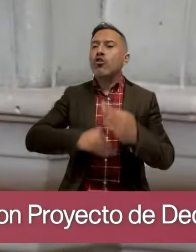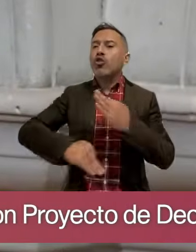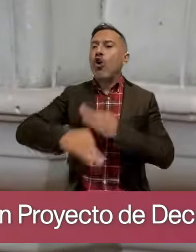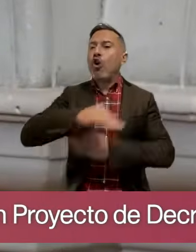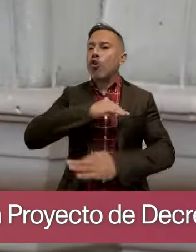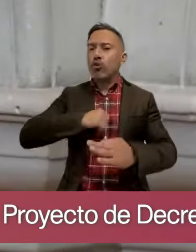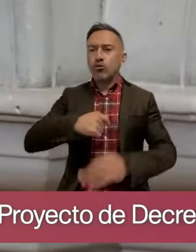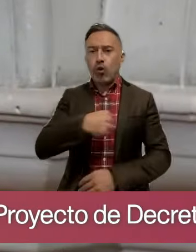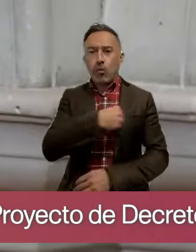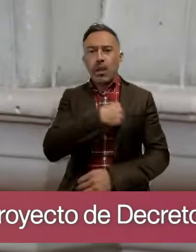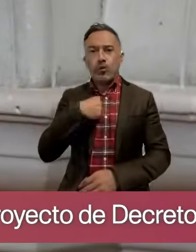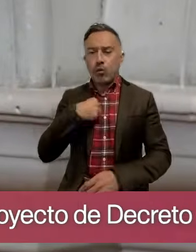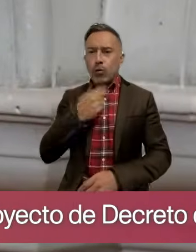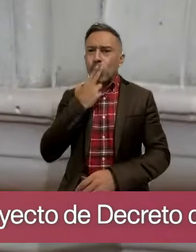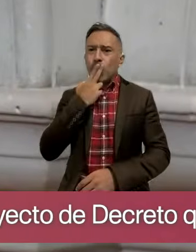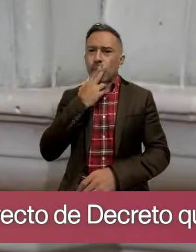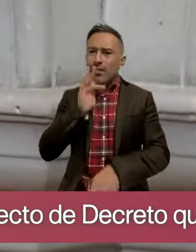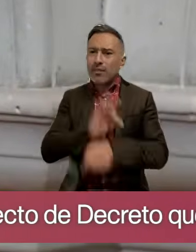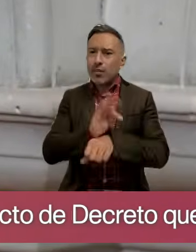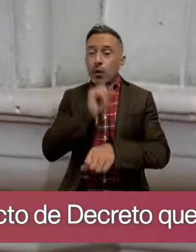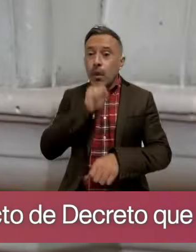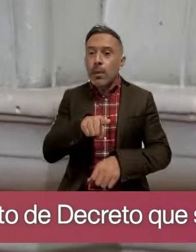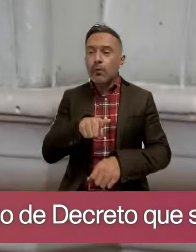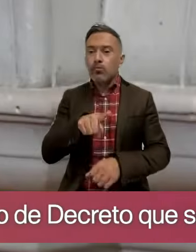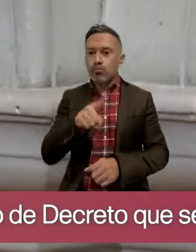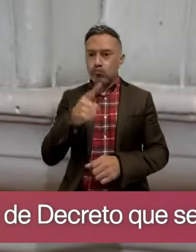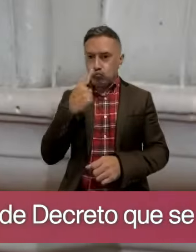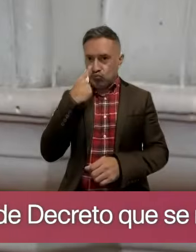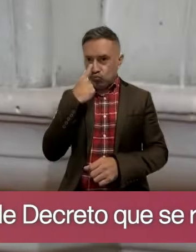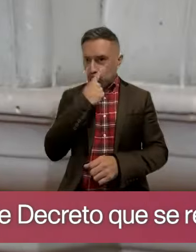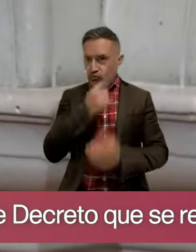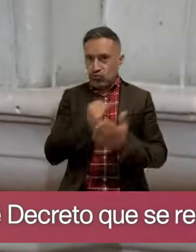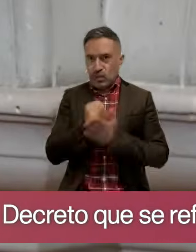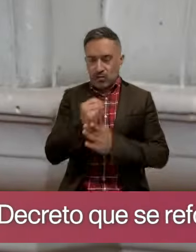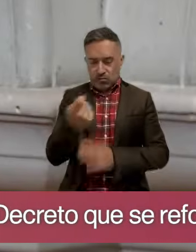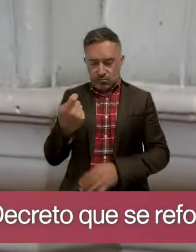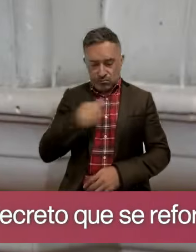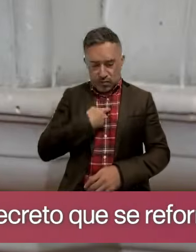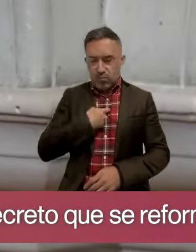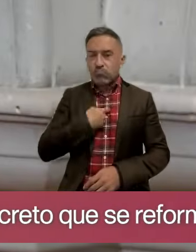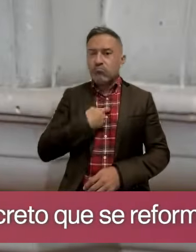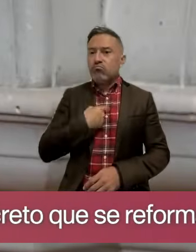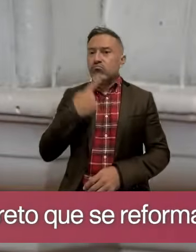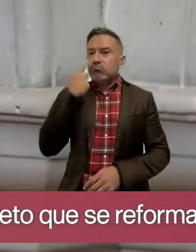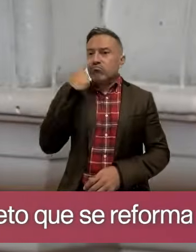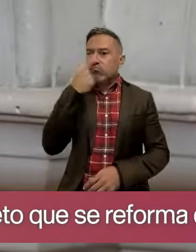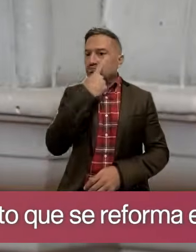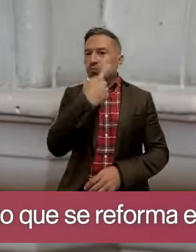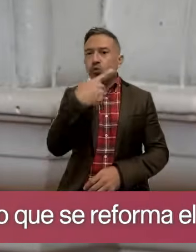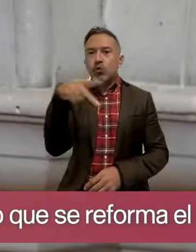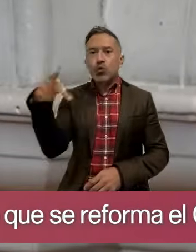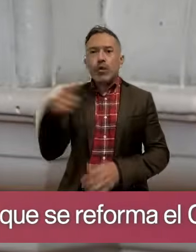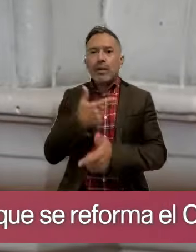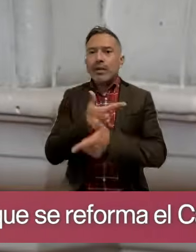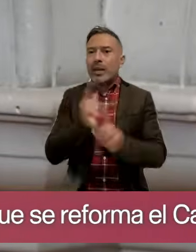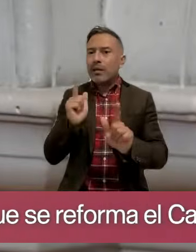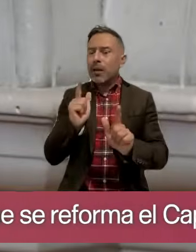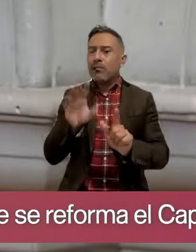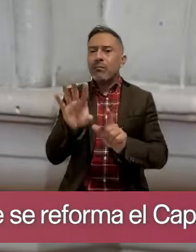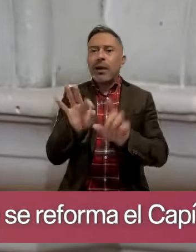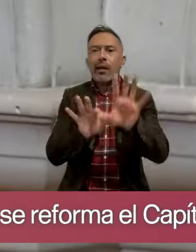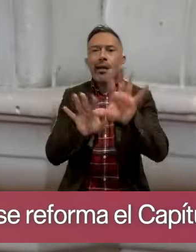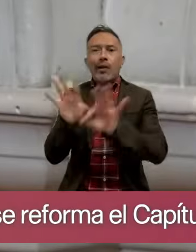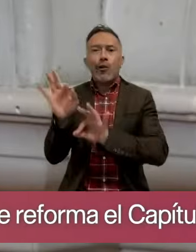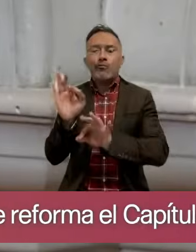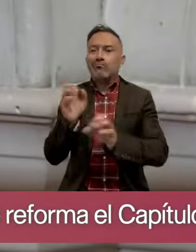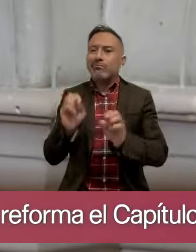la vida implica también defender la libertad de ser, de elegir, de vivir en plenitud conforme a nuestras